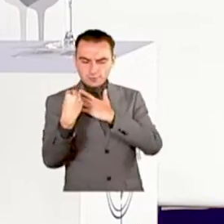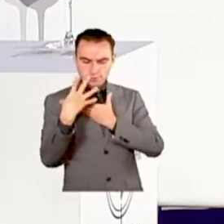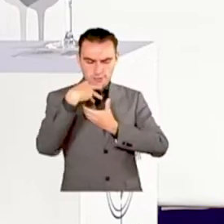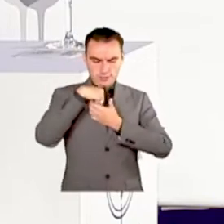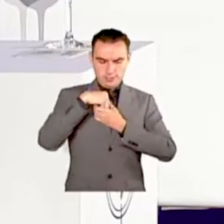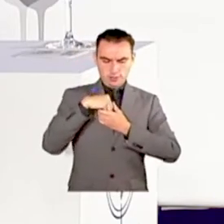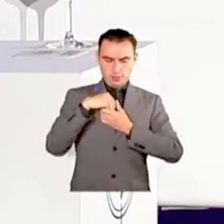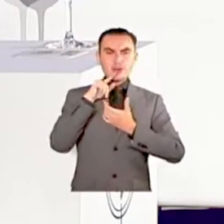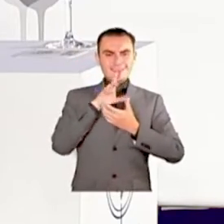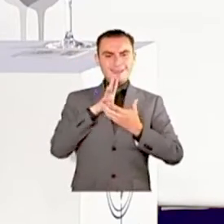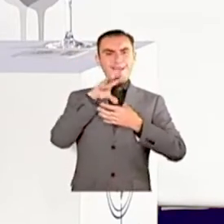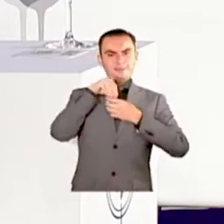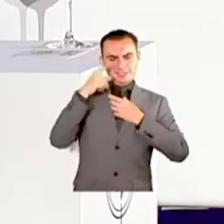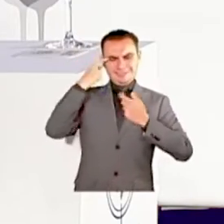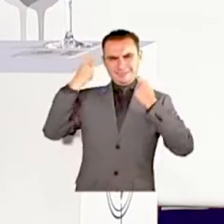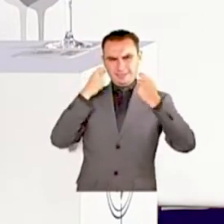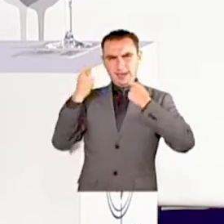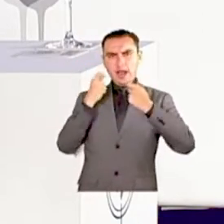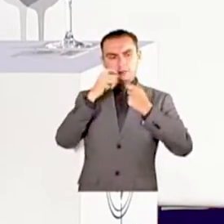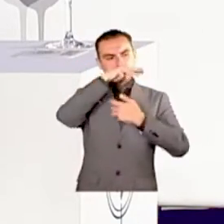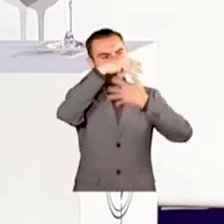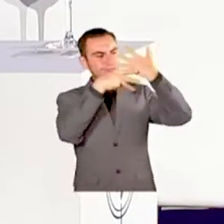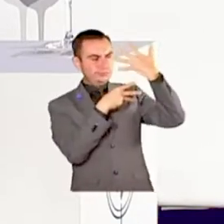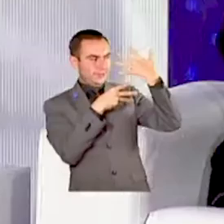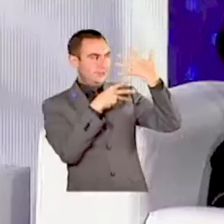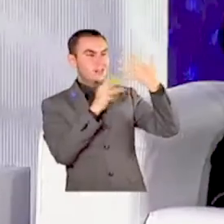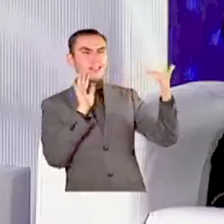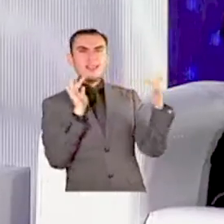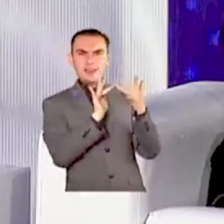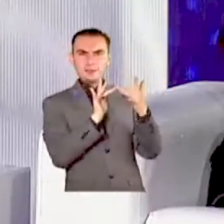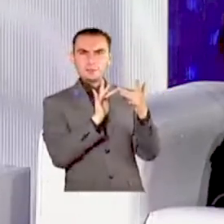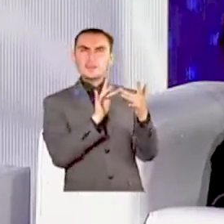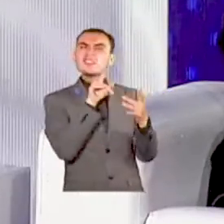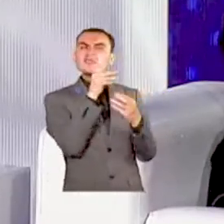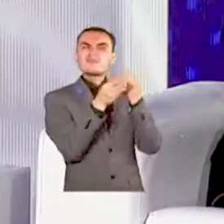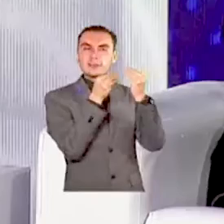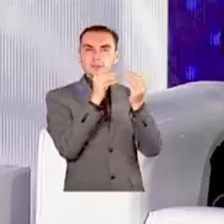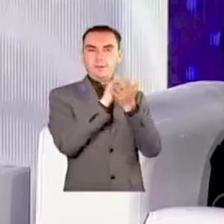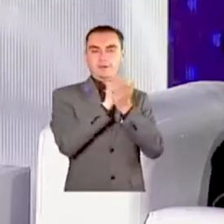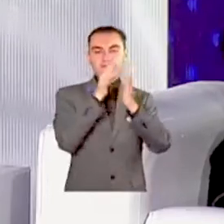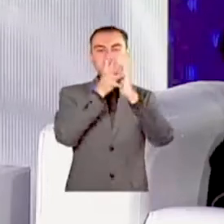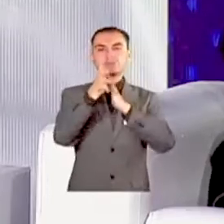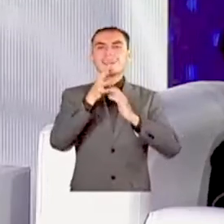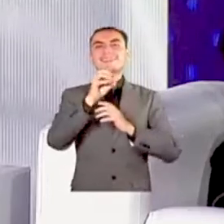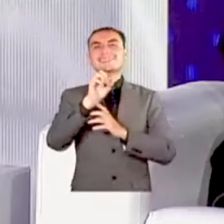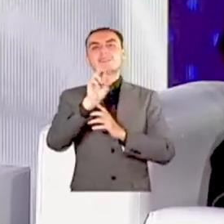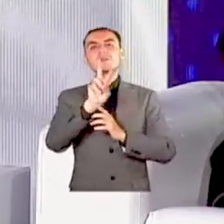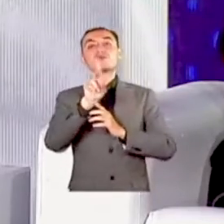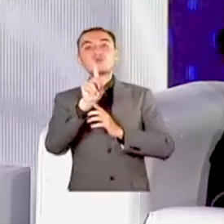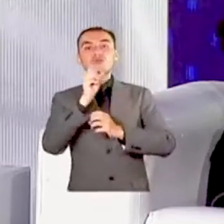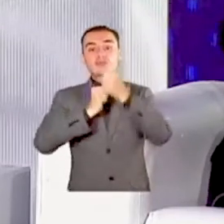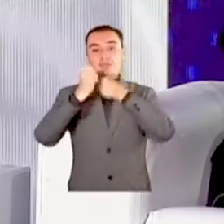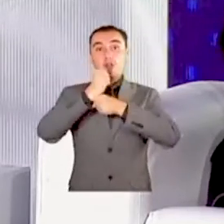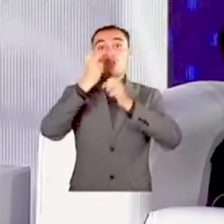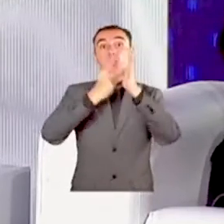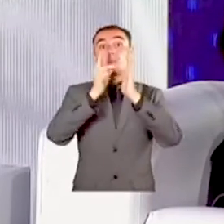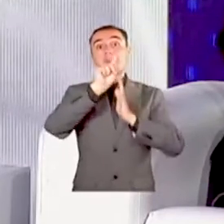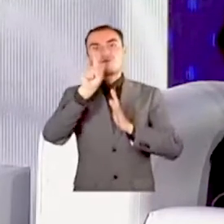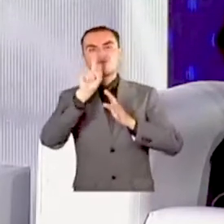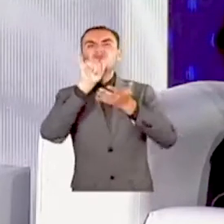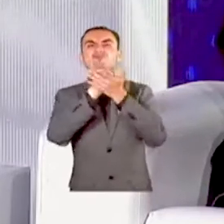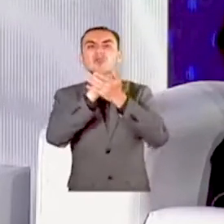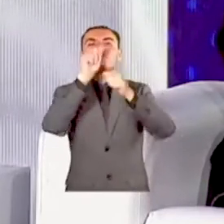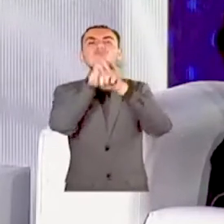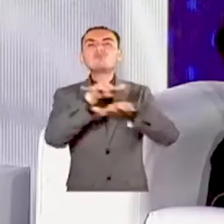y para ello la señora Procuradora General de la Nación emitió la circular 021 de 2021, mediante la